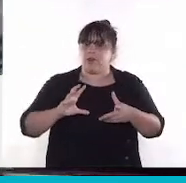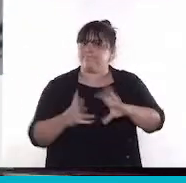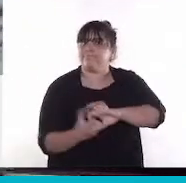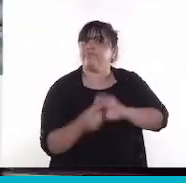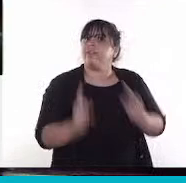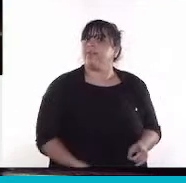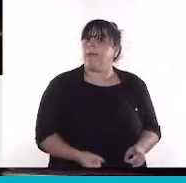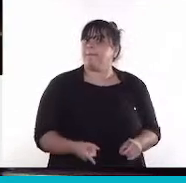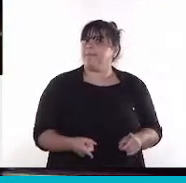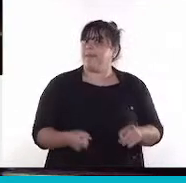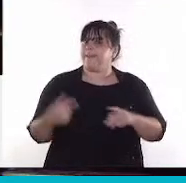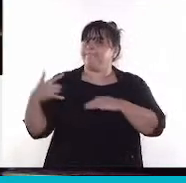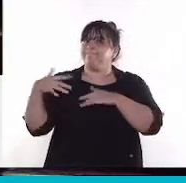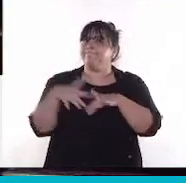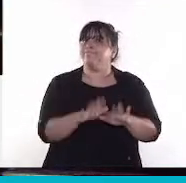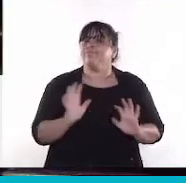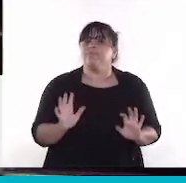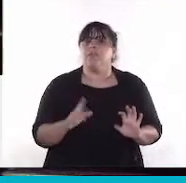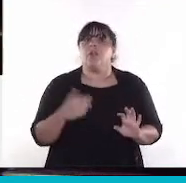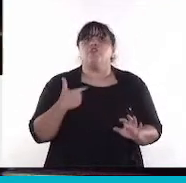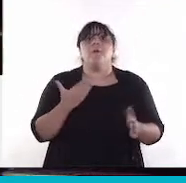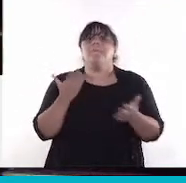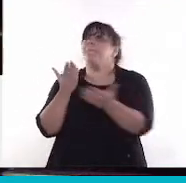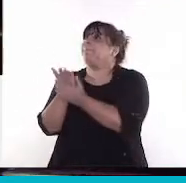Y por eso le pedimos al gobierno que empiece a gobernar.